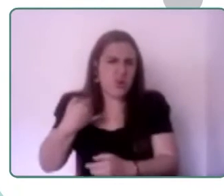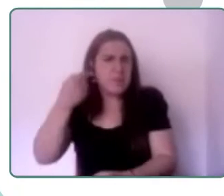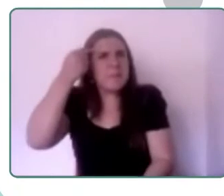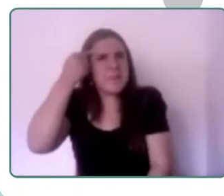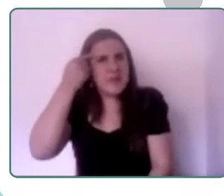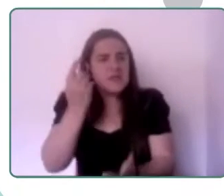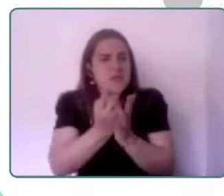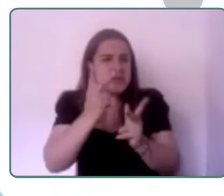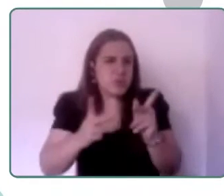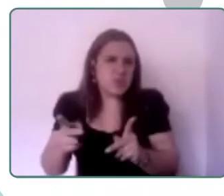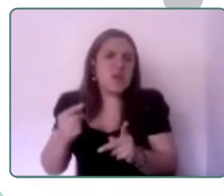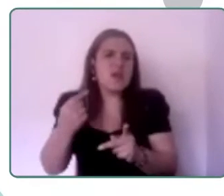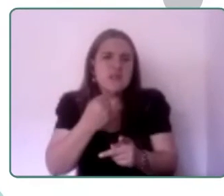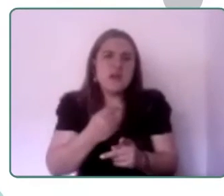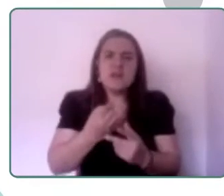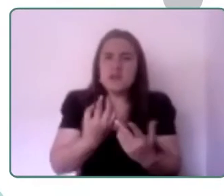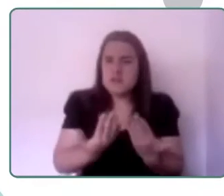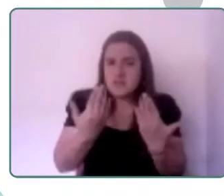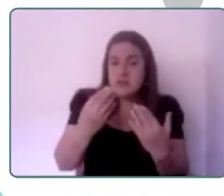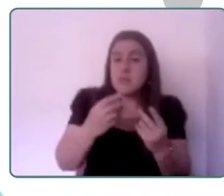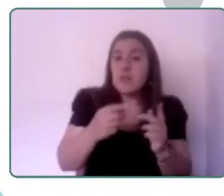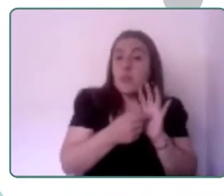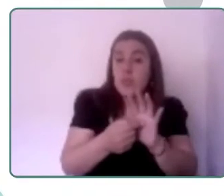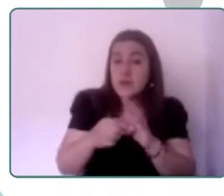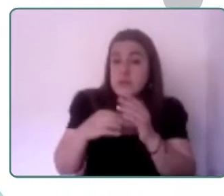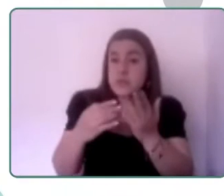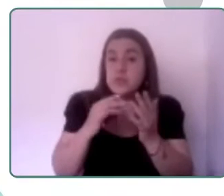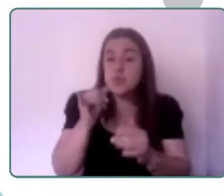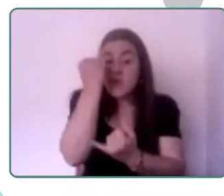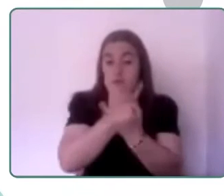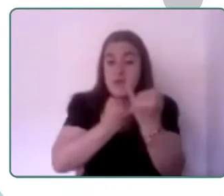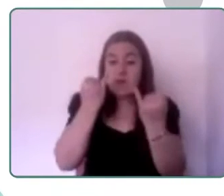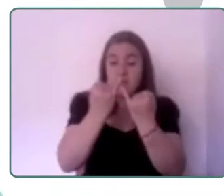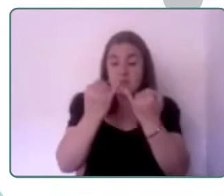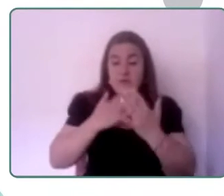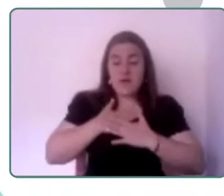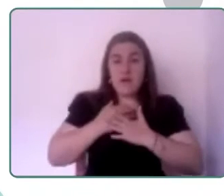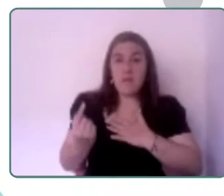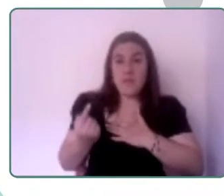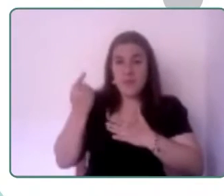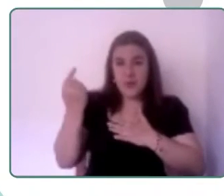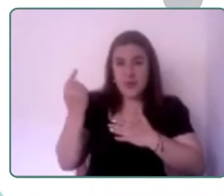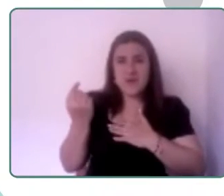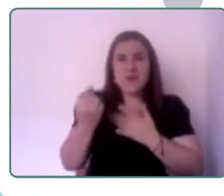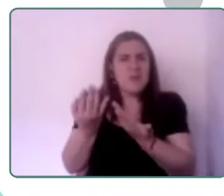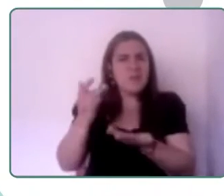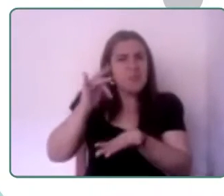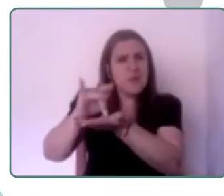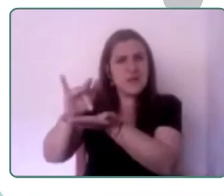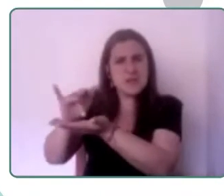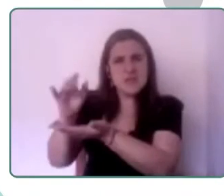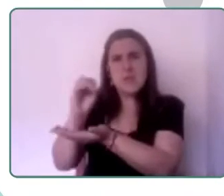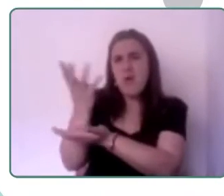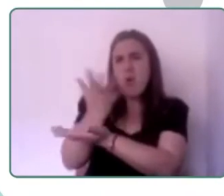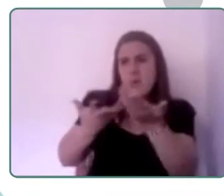universidad, donde muestran cómo configuran su identidad como sujetos políticos y cómo participan e interactúan en el marco de